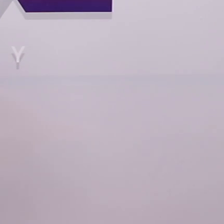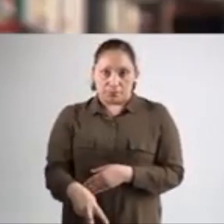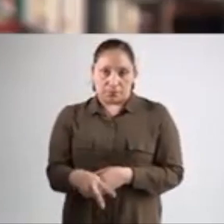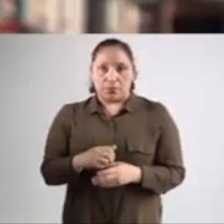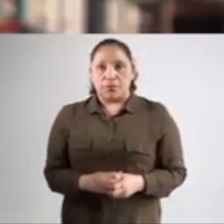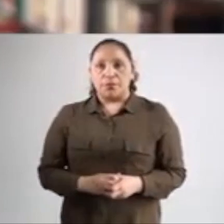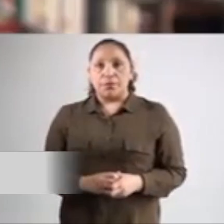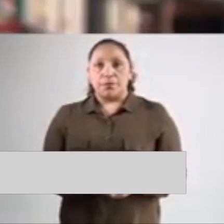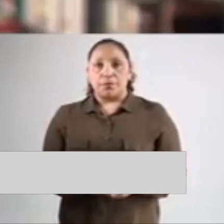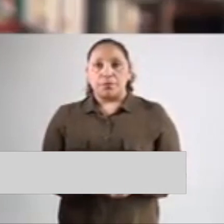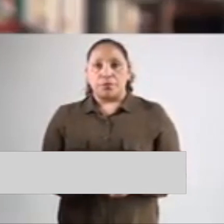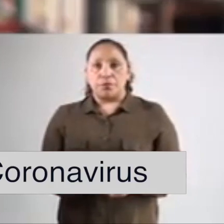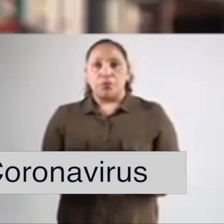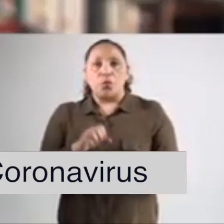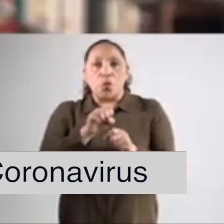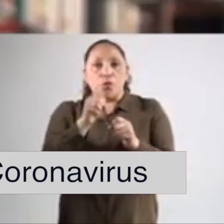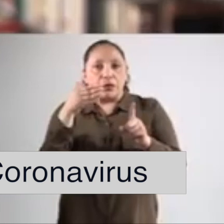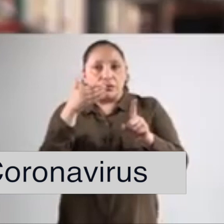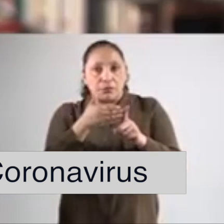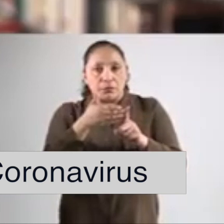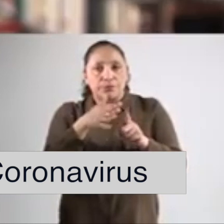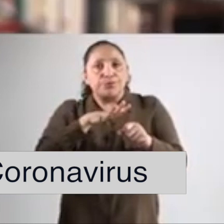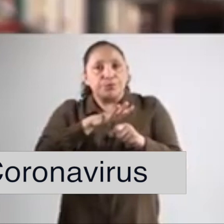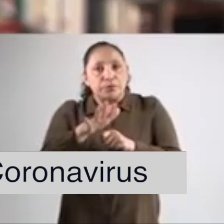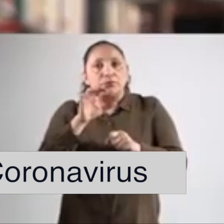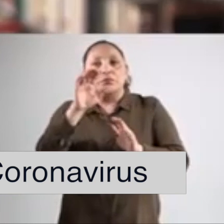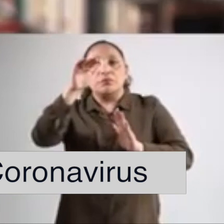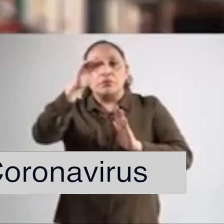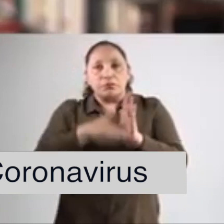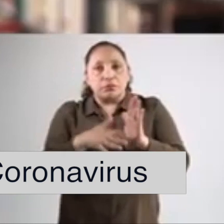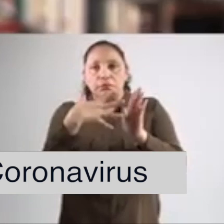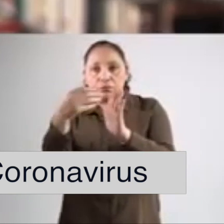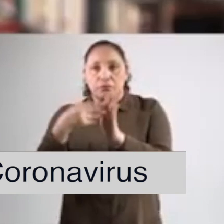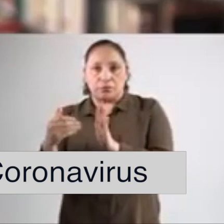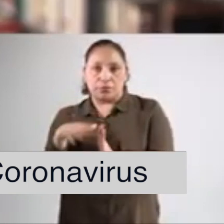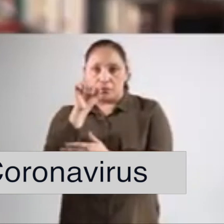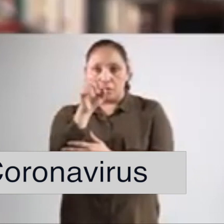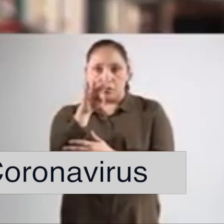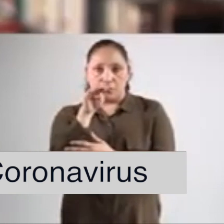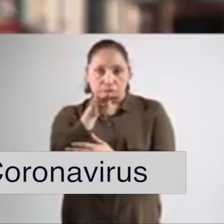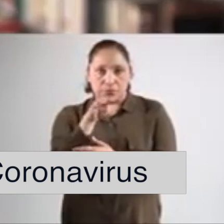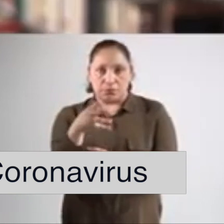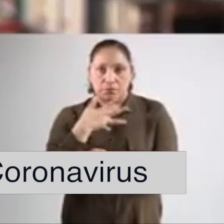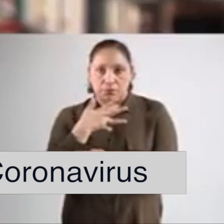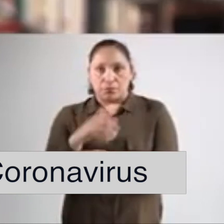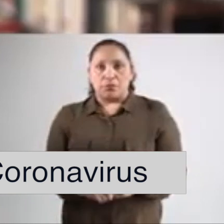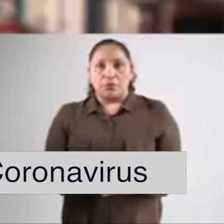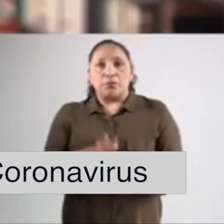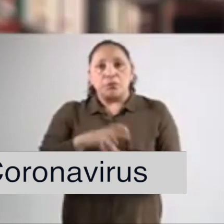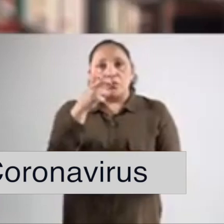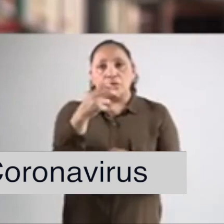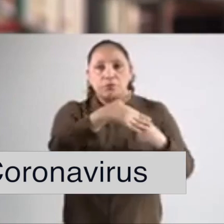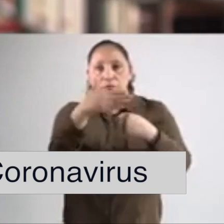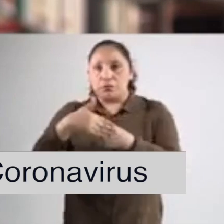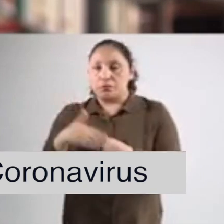no confiables, porque pueden dar un falso negativo. Pero así se confirmó esta mañana, la Ciudad de México va a elaborar tanto